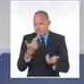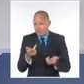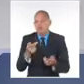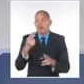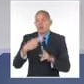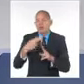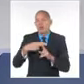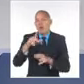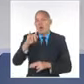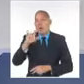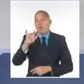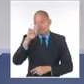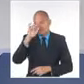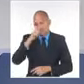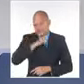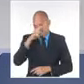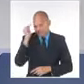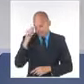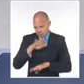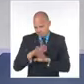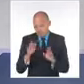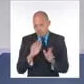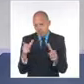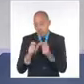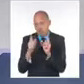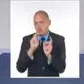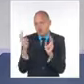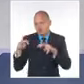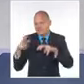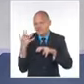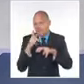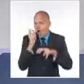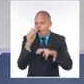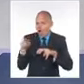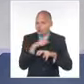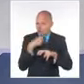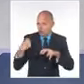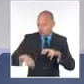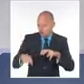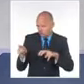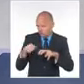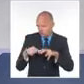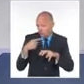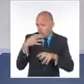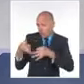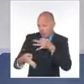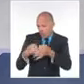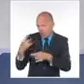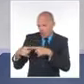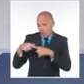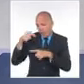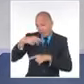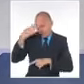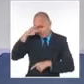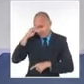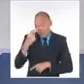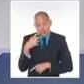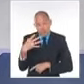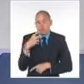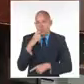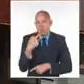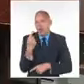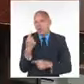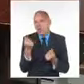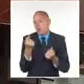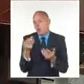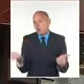Popular China, Hua Xin, a quien le explicó que la principal tarea del movimiento obrero en Cuba es la recuperación de la economía nacional. Guilarte